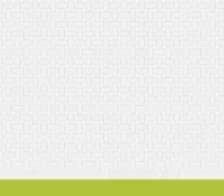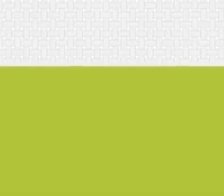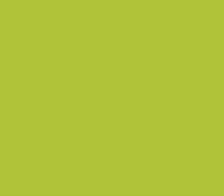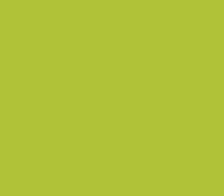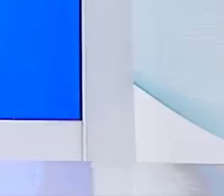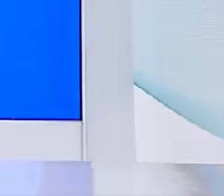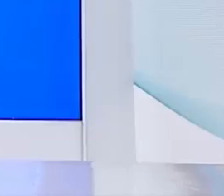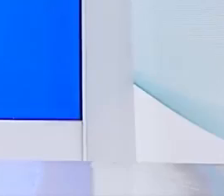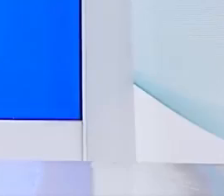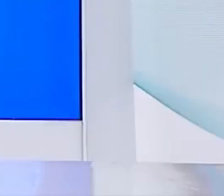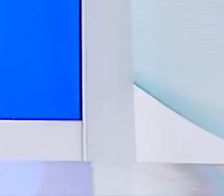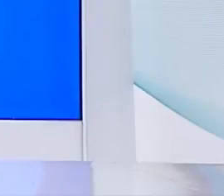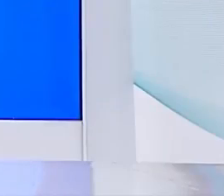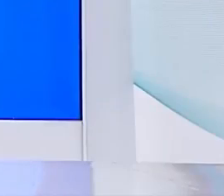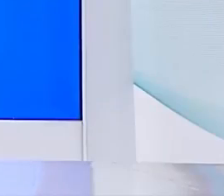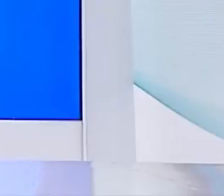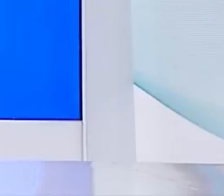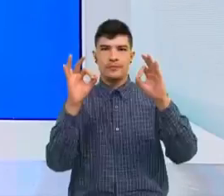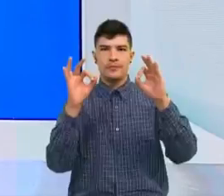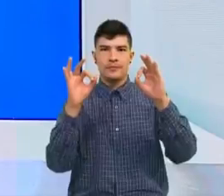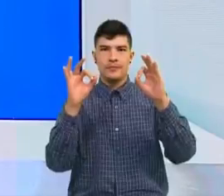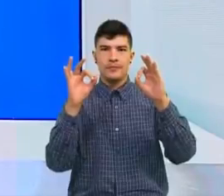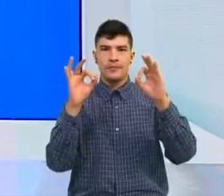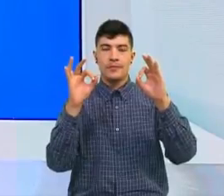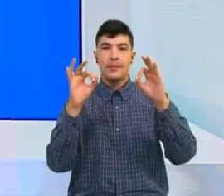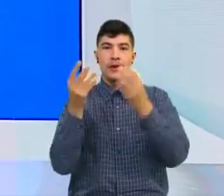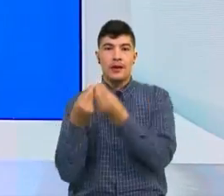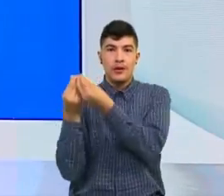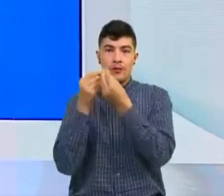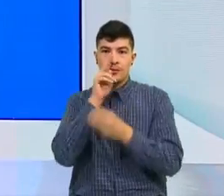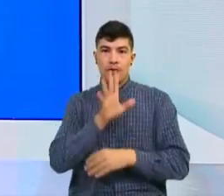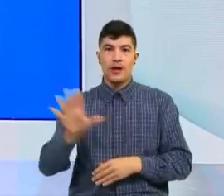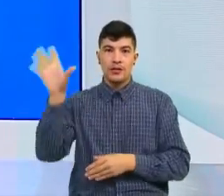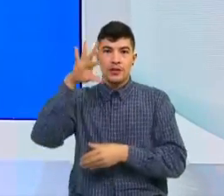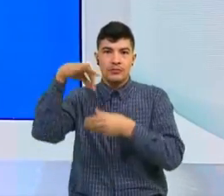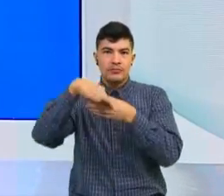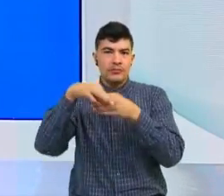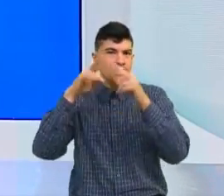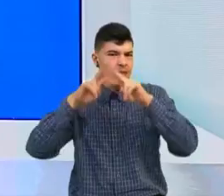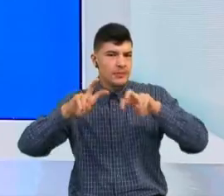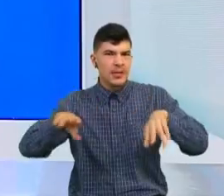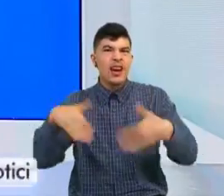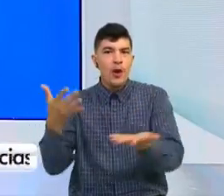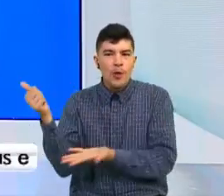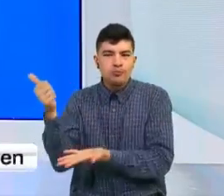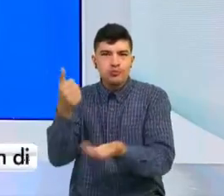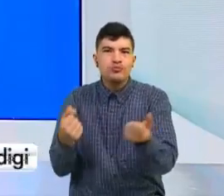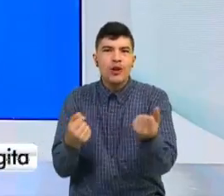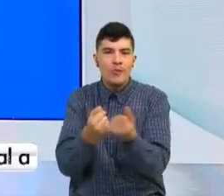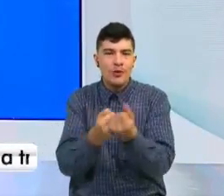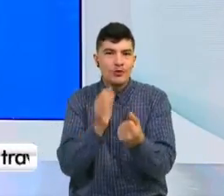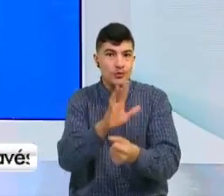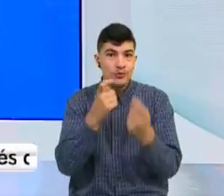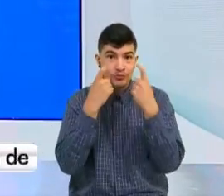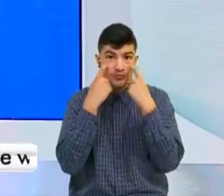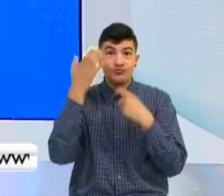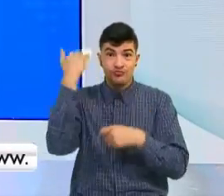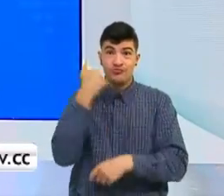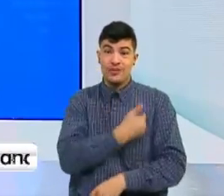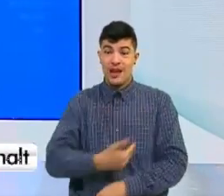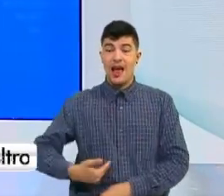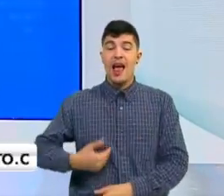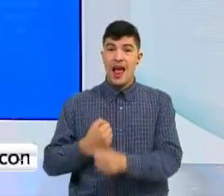Altro.com. Y en otras noticias, aunque el Consejo Nacional Electoral investiga la financiación de la campaña de Juan Manuel Santos en el año